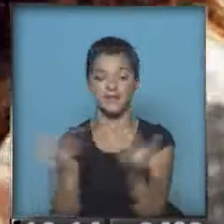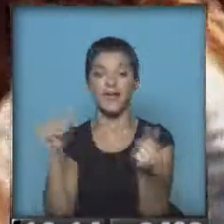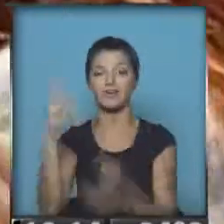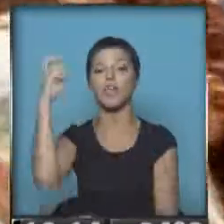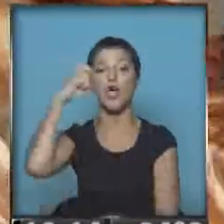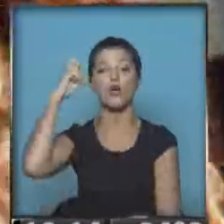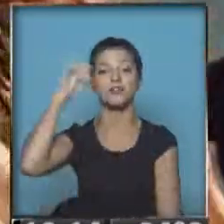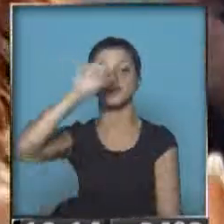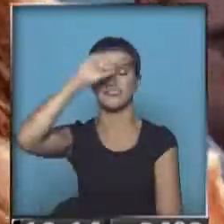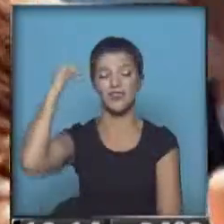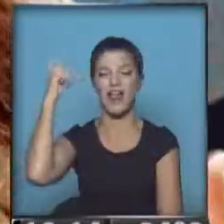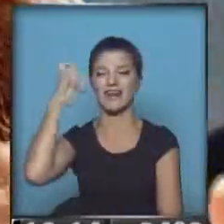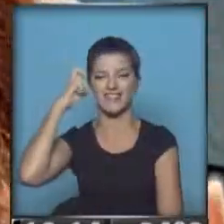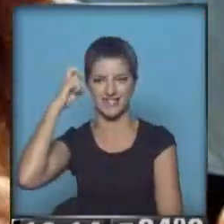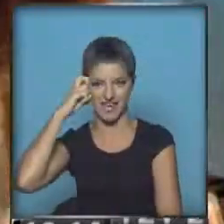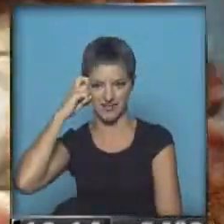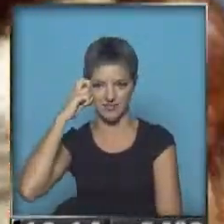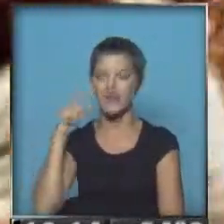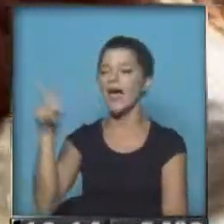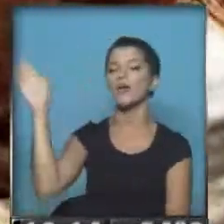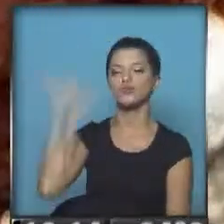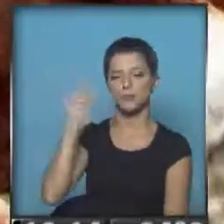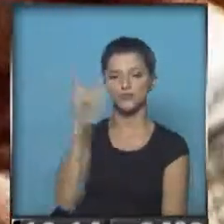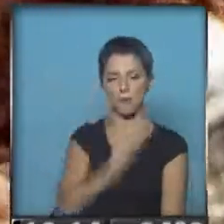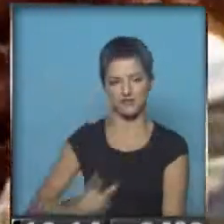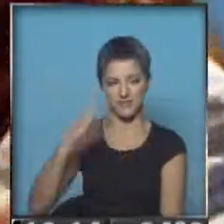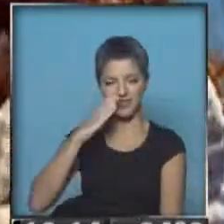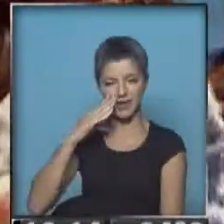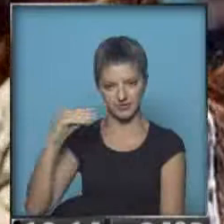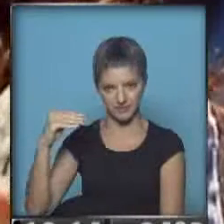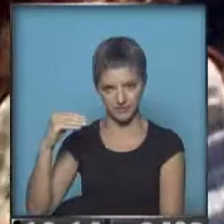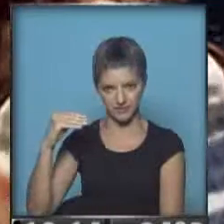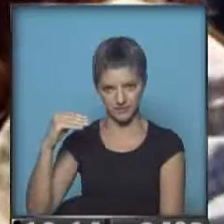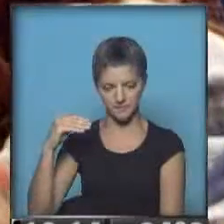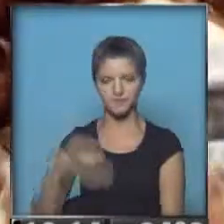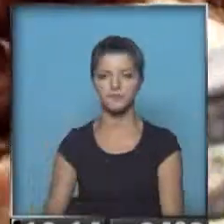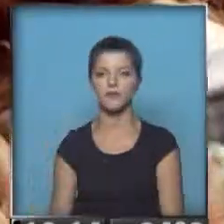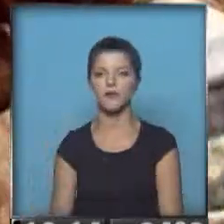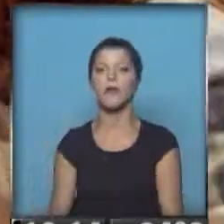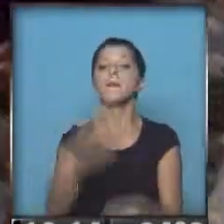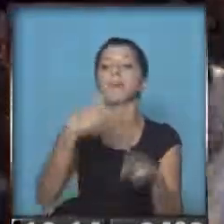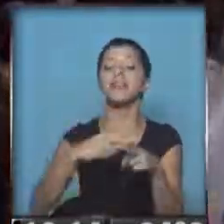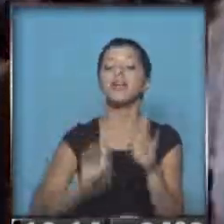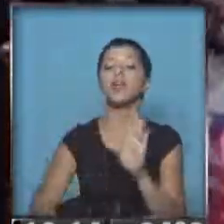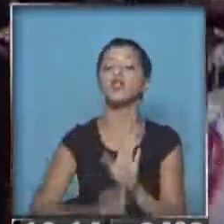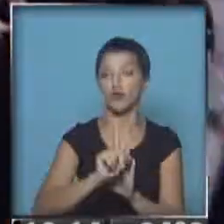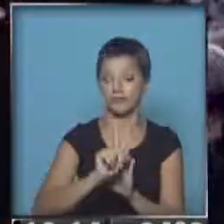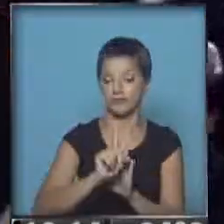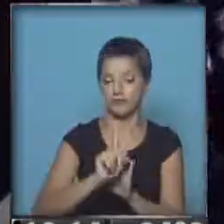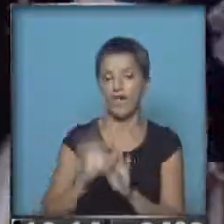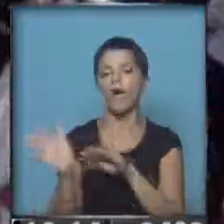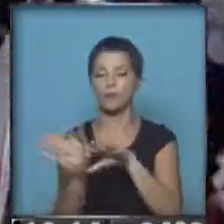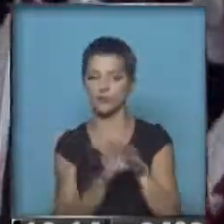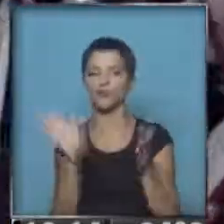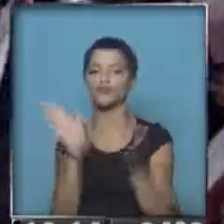Congreso Nacional del Radicalismo Popular. La palabra de la presidenta de la Nación, Cristina Fernández de Kirchner, en Parque Norte, a propósito